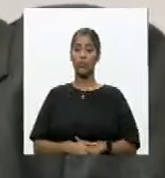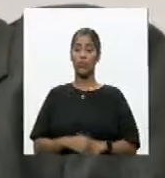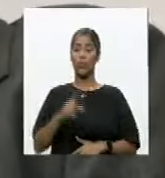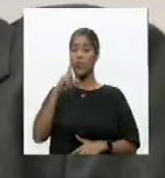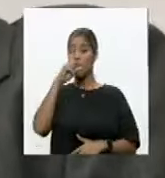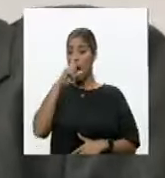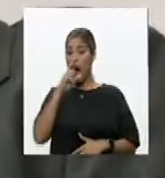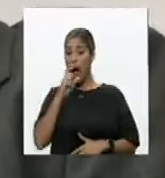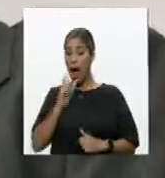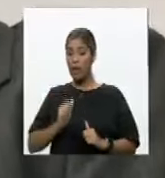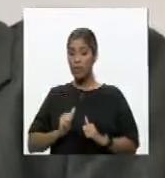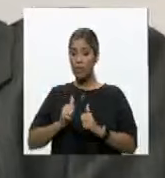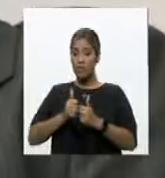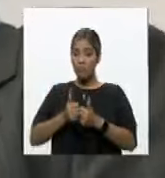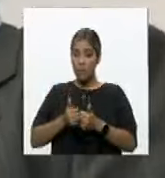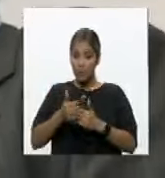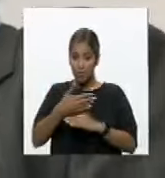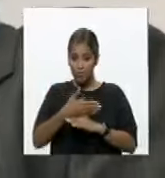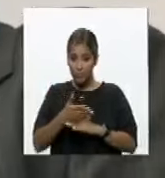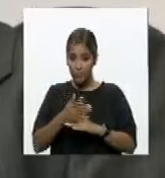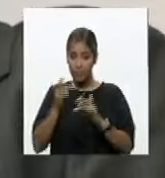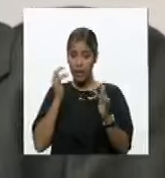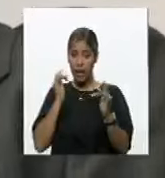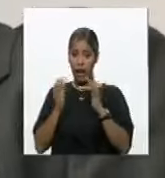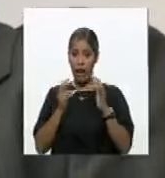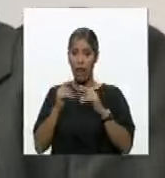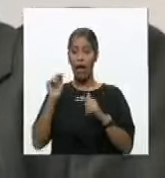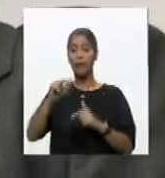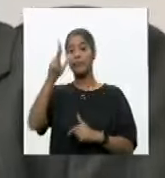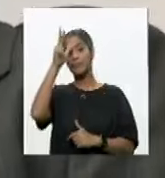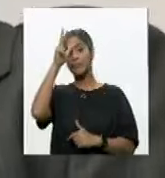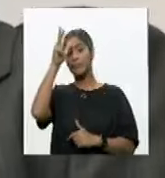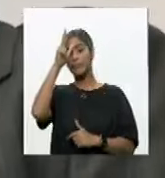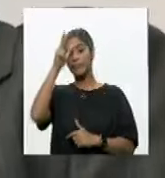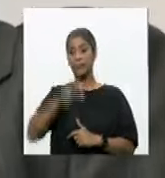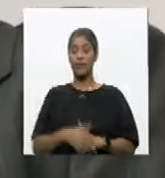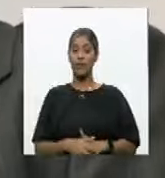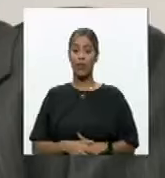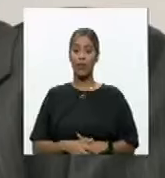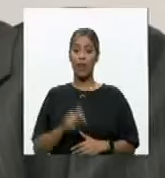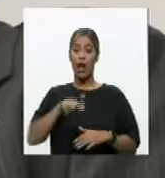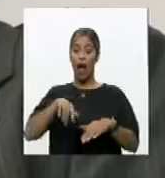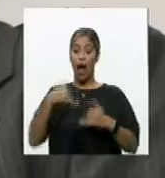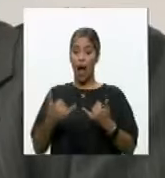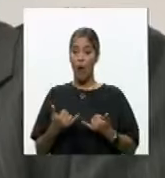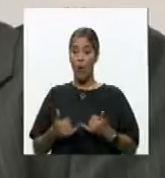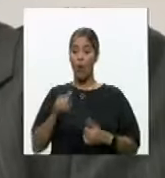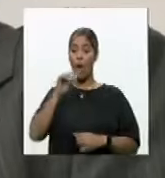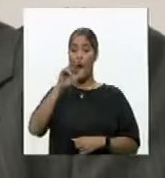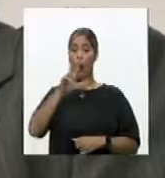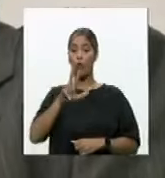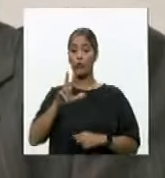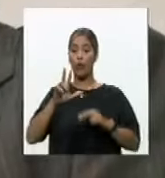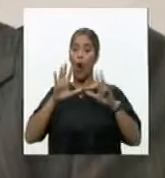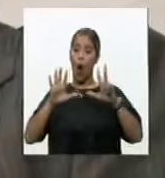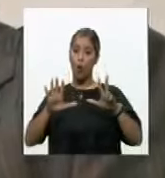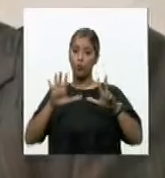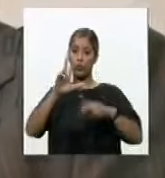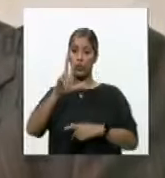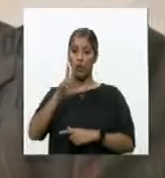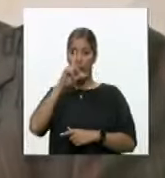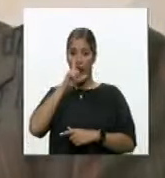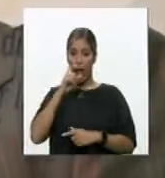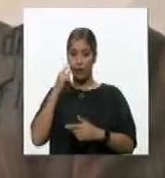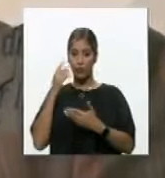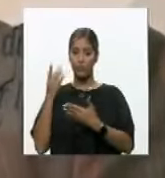había comenzado la Segunda Guerra Mundial en Coro. Y hoy a sus 83 años, pues, estamos